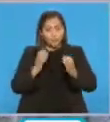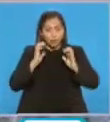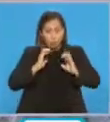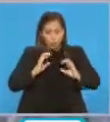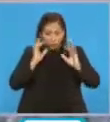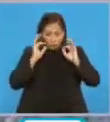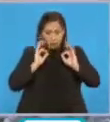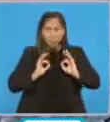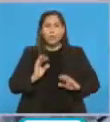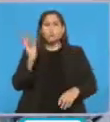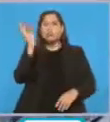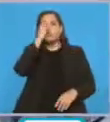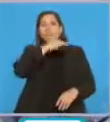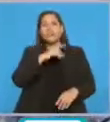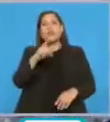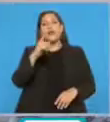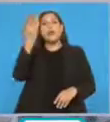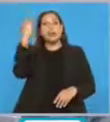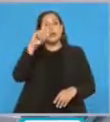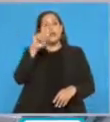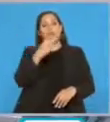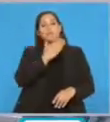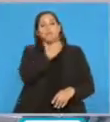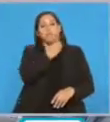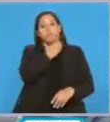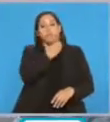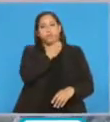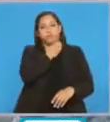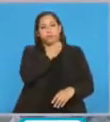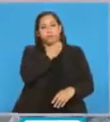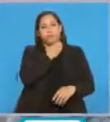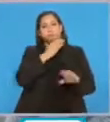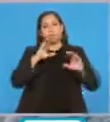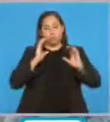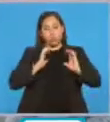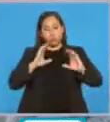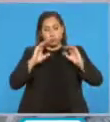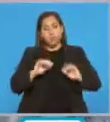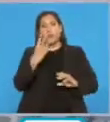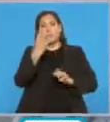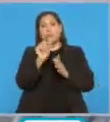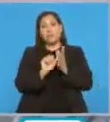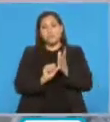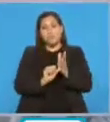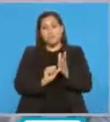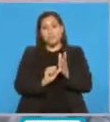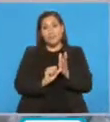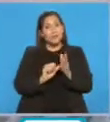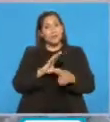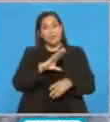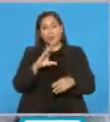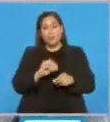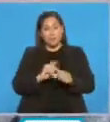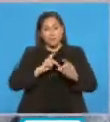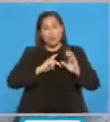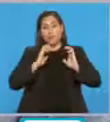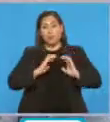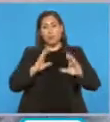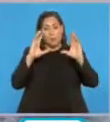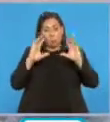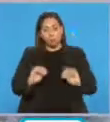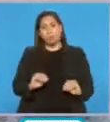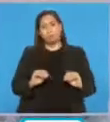su cuerpo. Ella sufrió ahogamiento, estuvo en coma por 4 meses y obviamente quedó totalmente espástica,